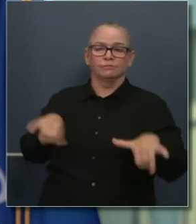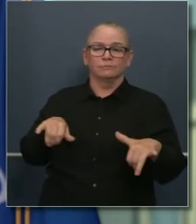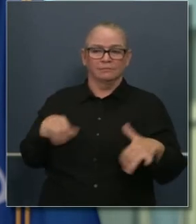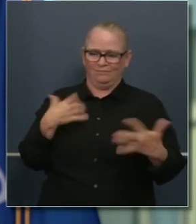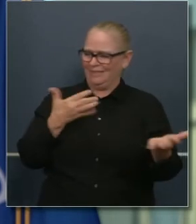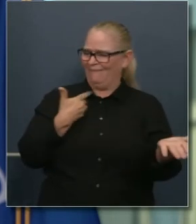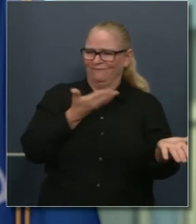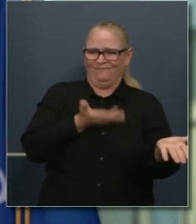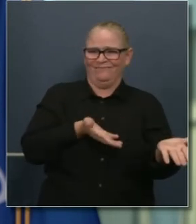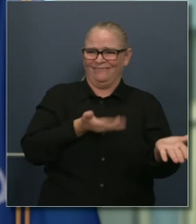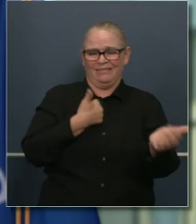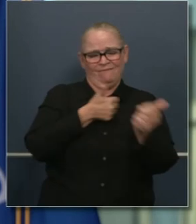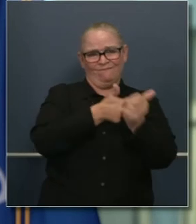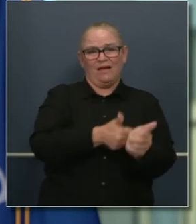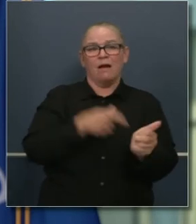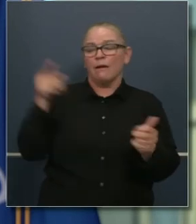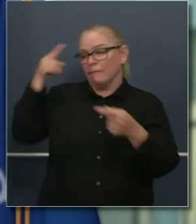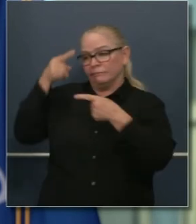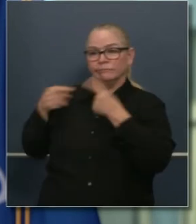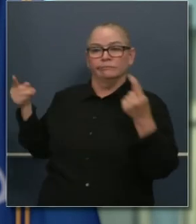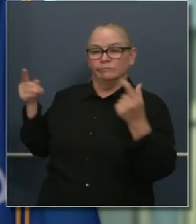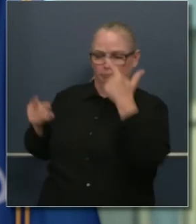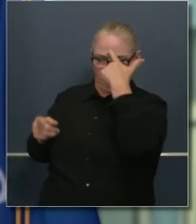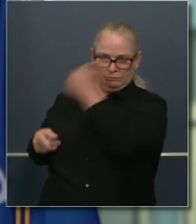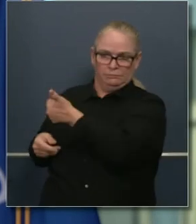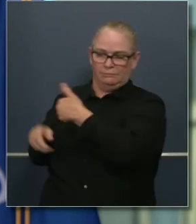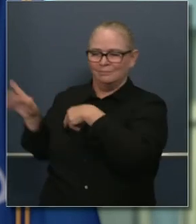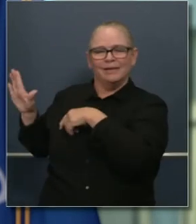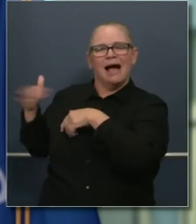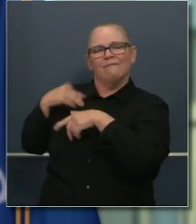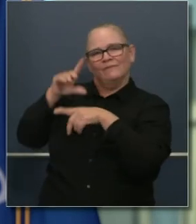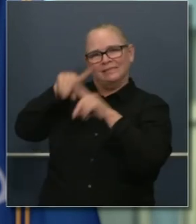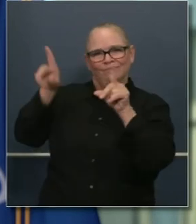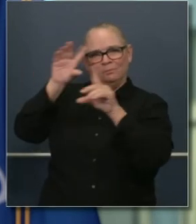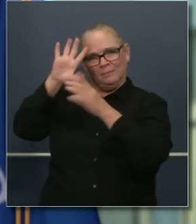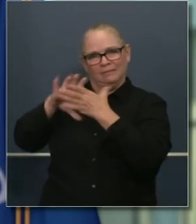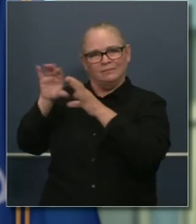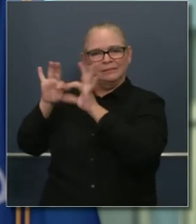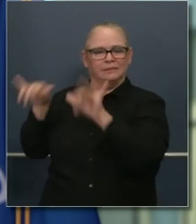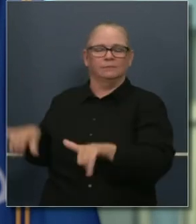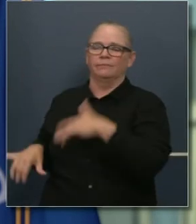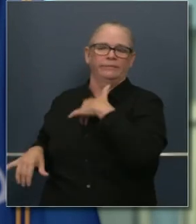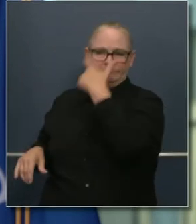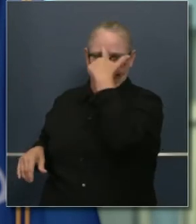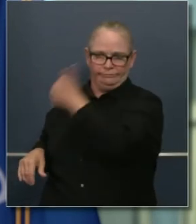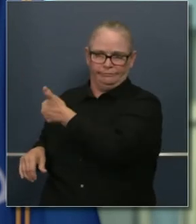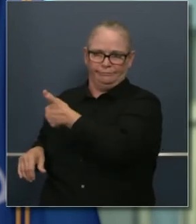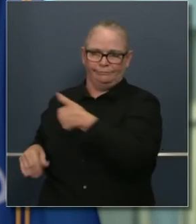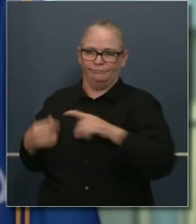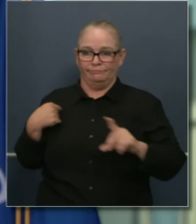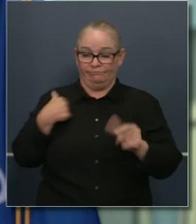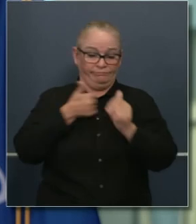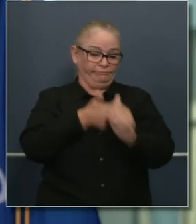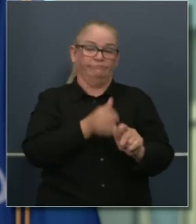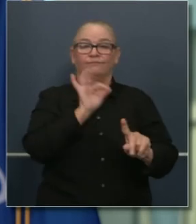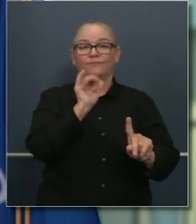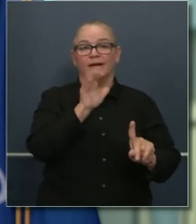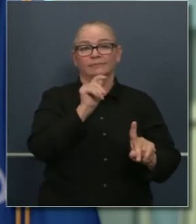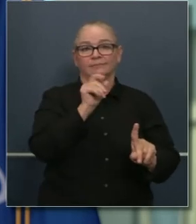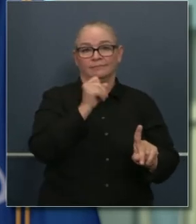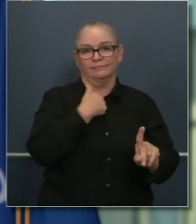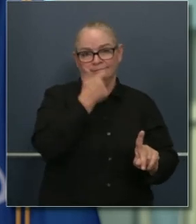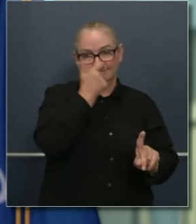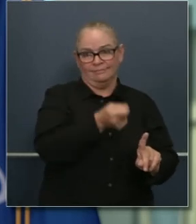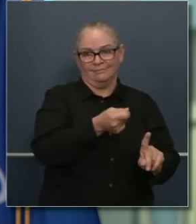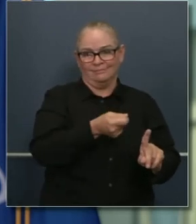evidencia para todos nosotros si nos ha línea alinearemos no con una creencia sino con la comprensión de lo que son los hechos que y lo que